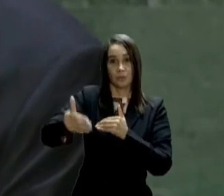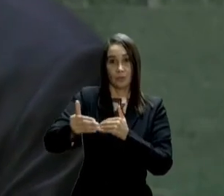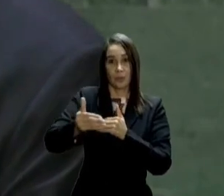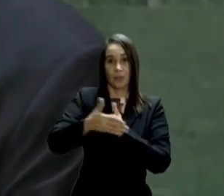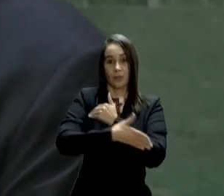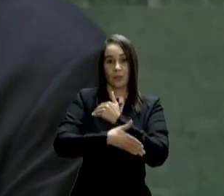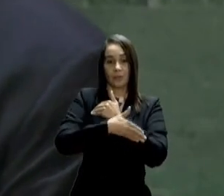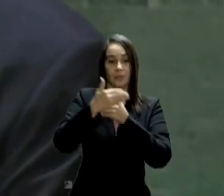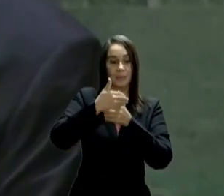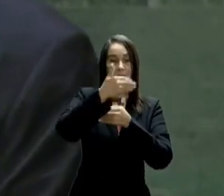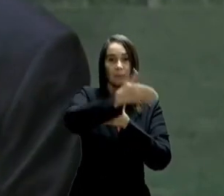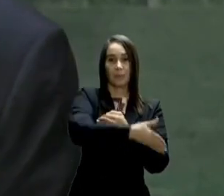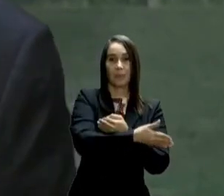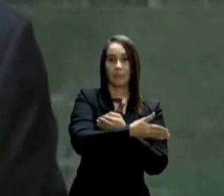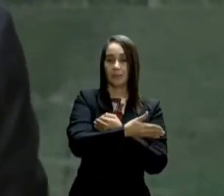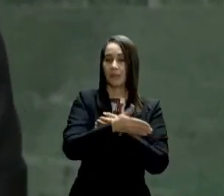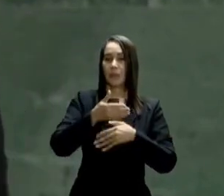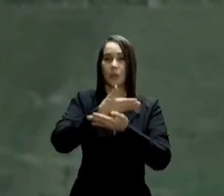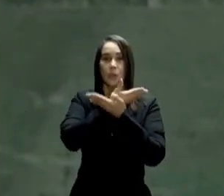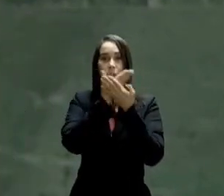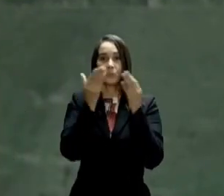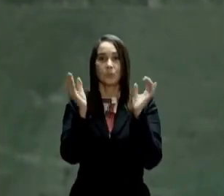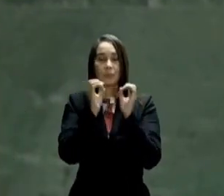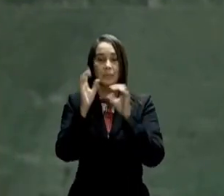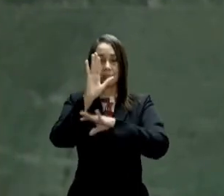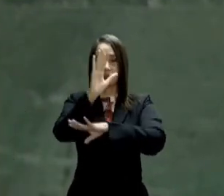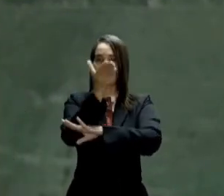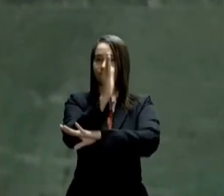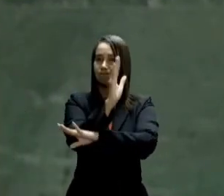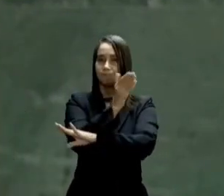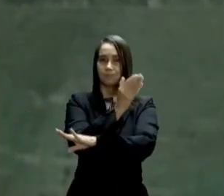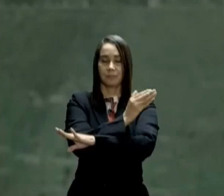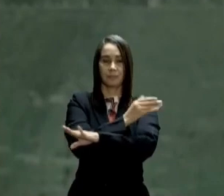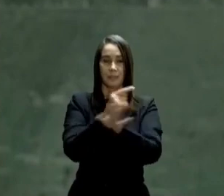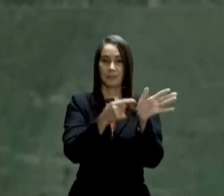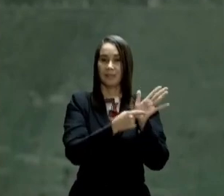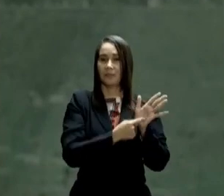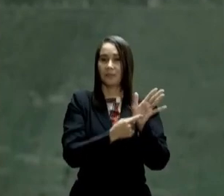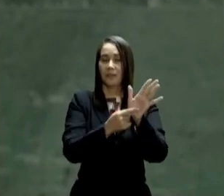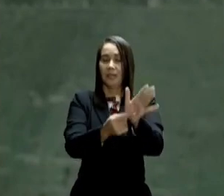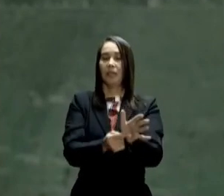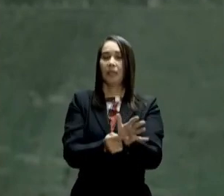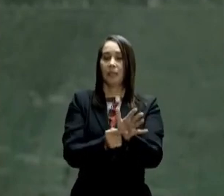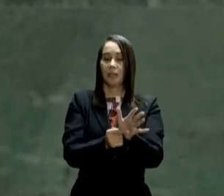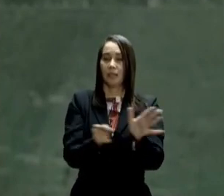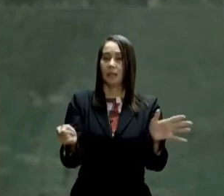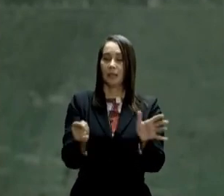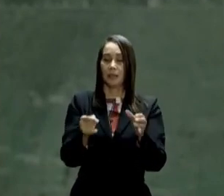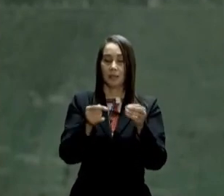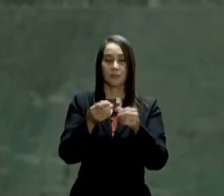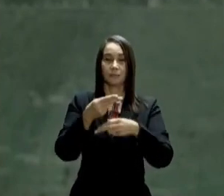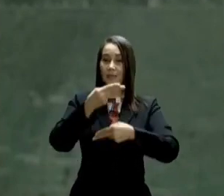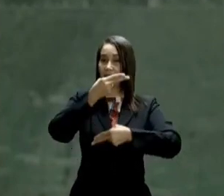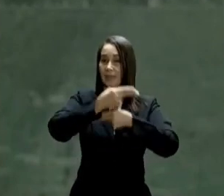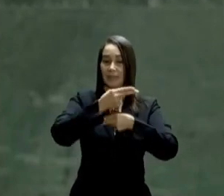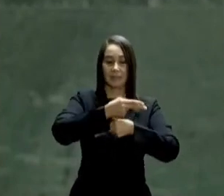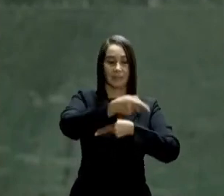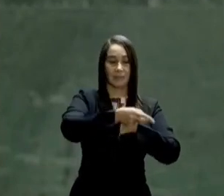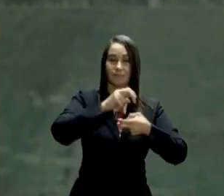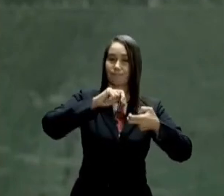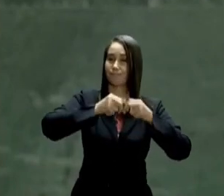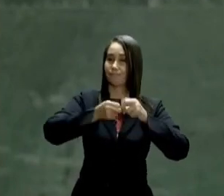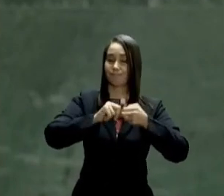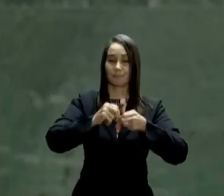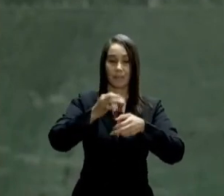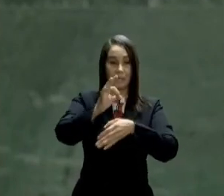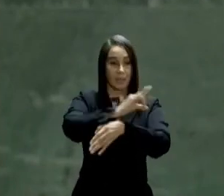mitad, desprovista de esa rica cubierta forestal, refleja el dramático paisaje deforestado de Haití.